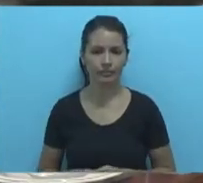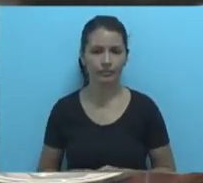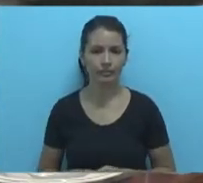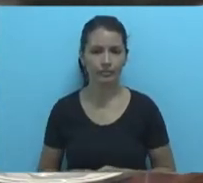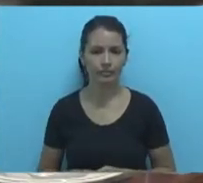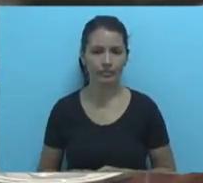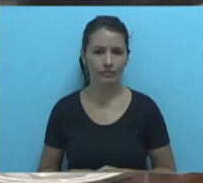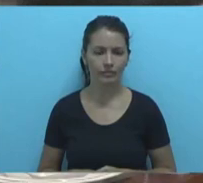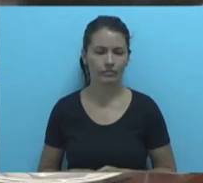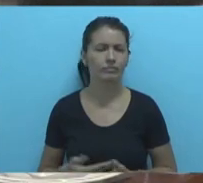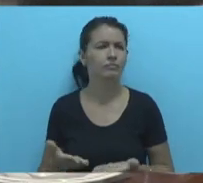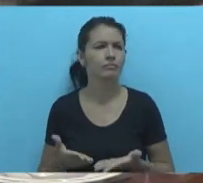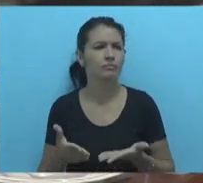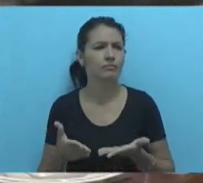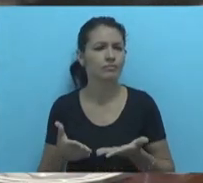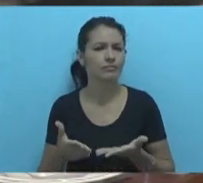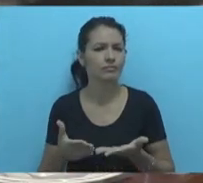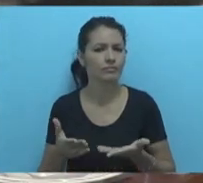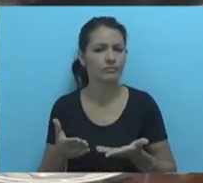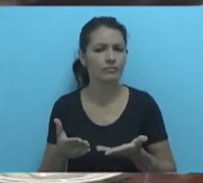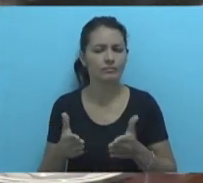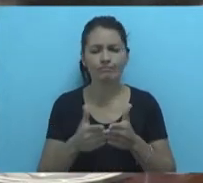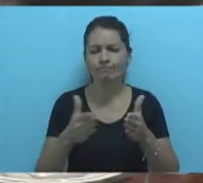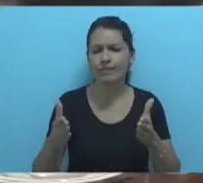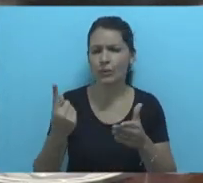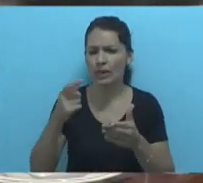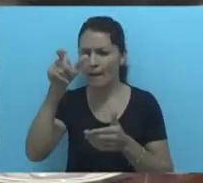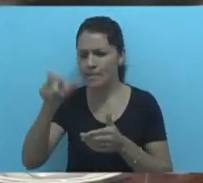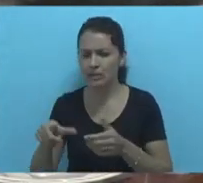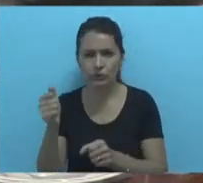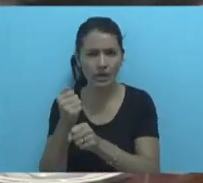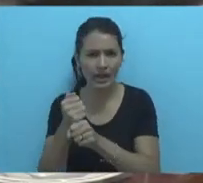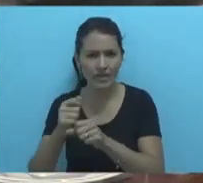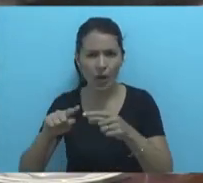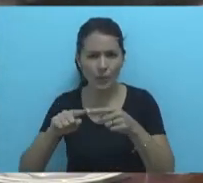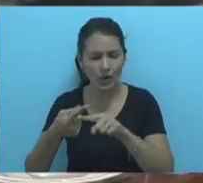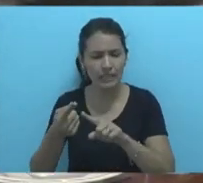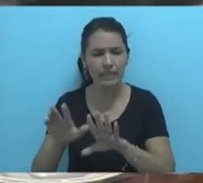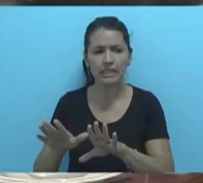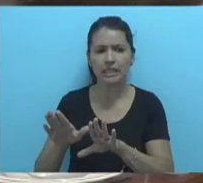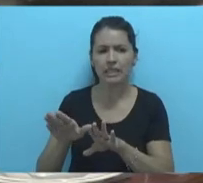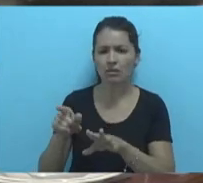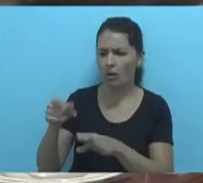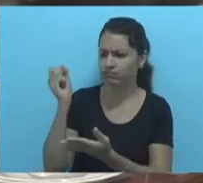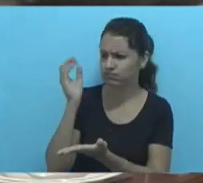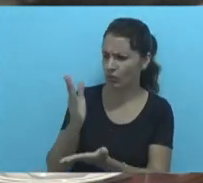figura de la inmunidad tenía un sentido, que es